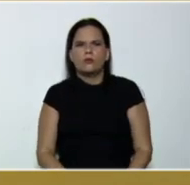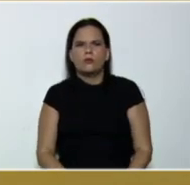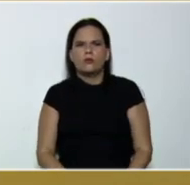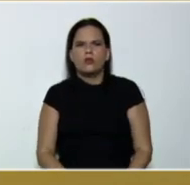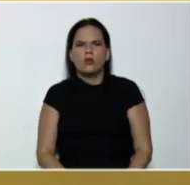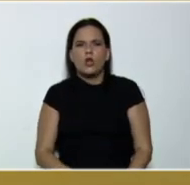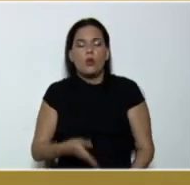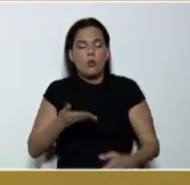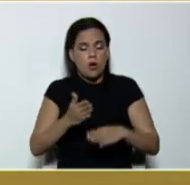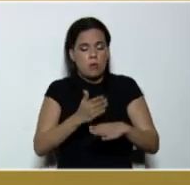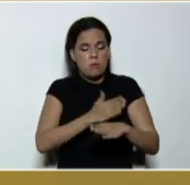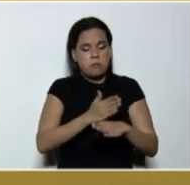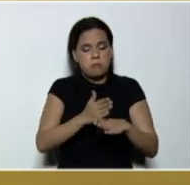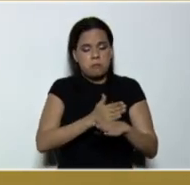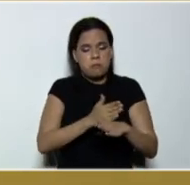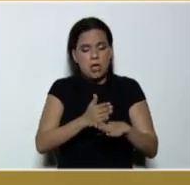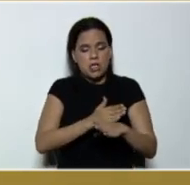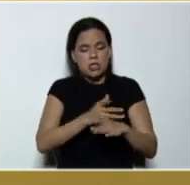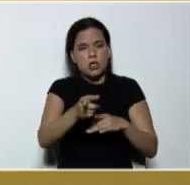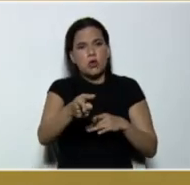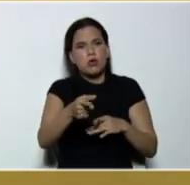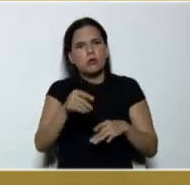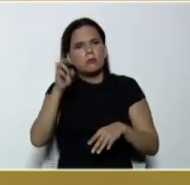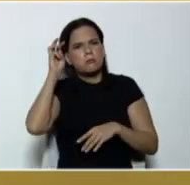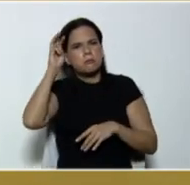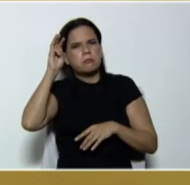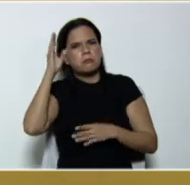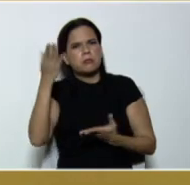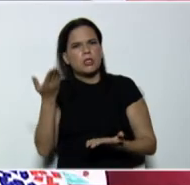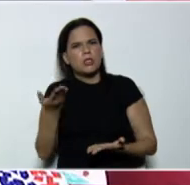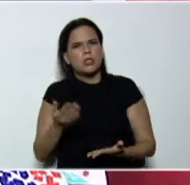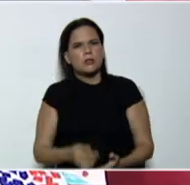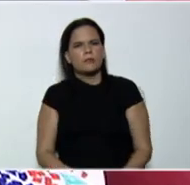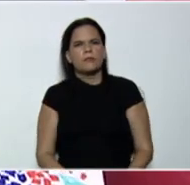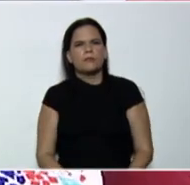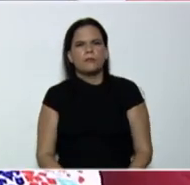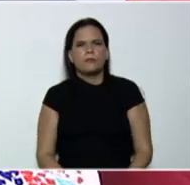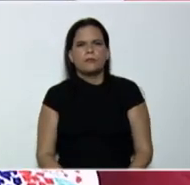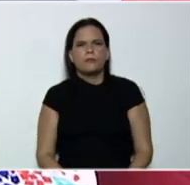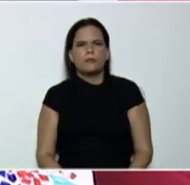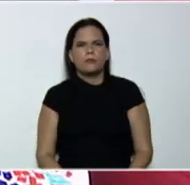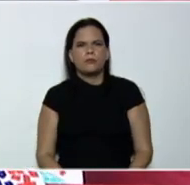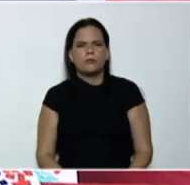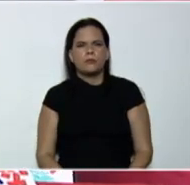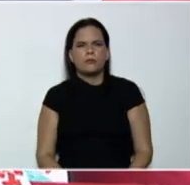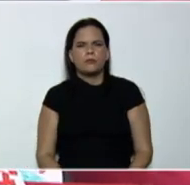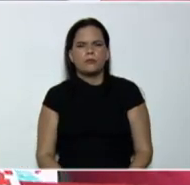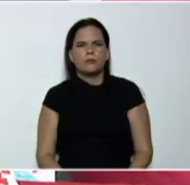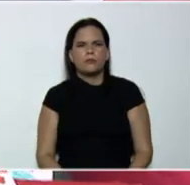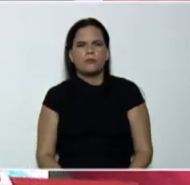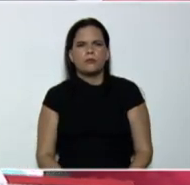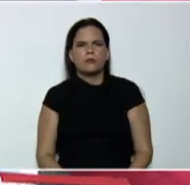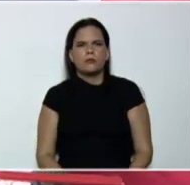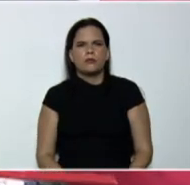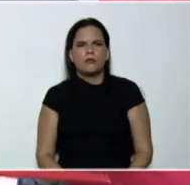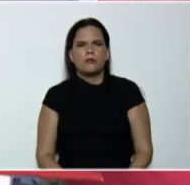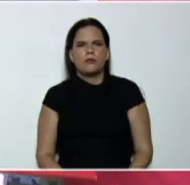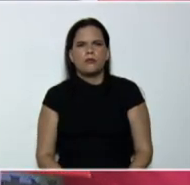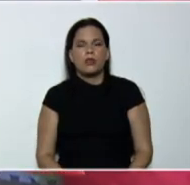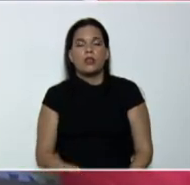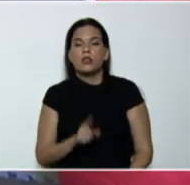pueda compartir con sus maestras. A un futuro también con sus amigos y sus amigas.